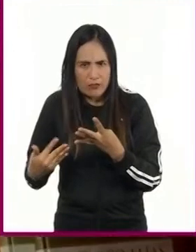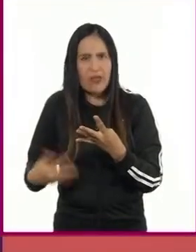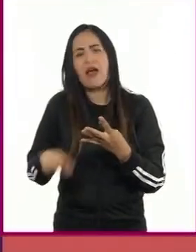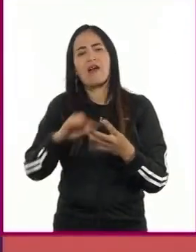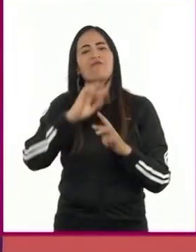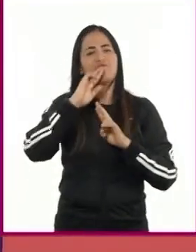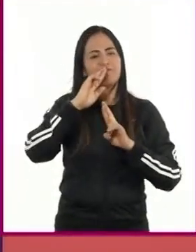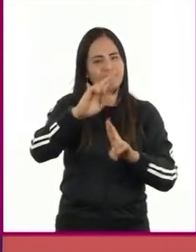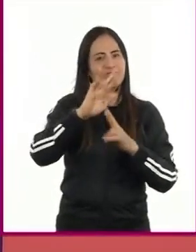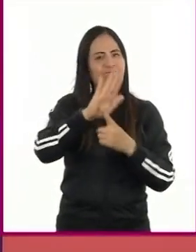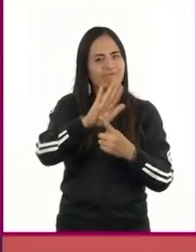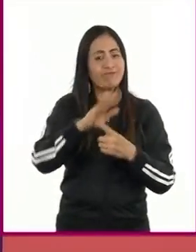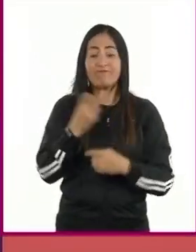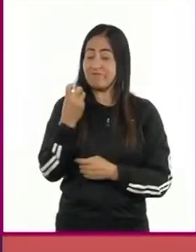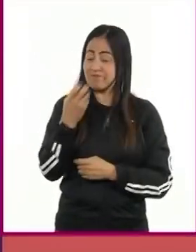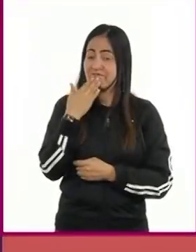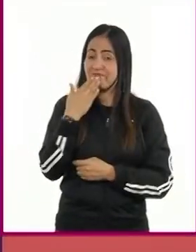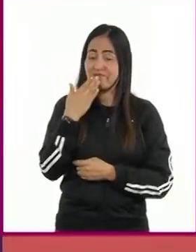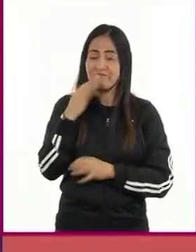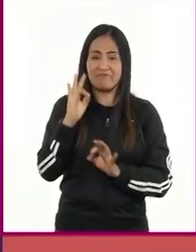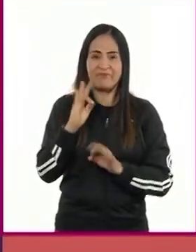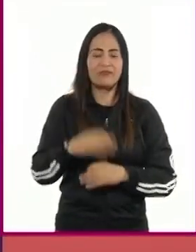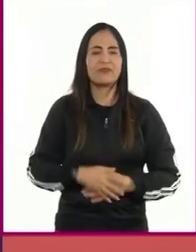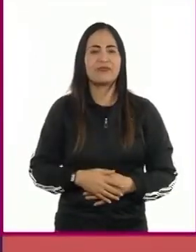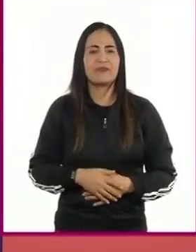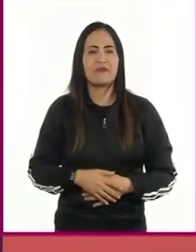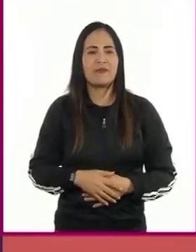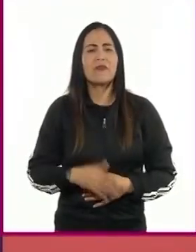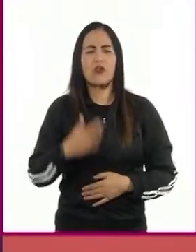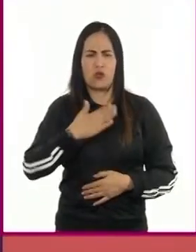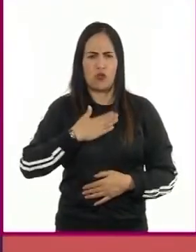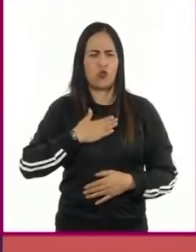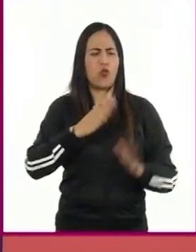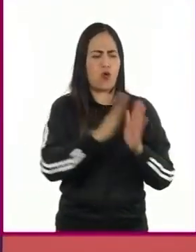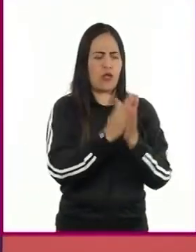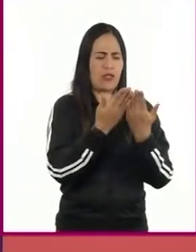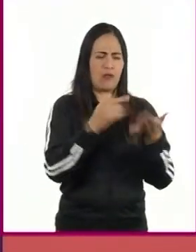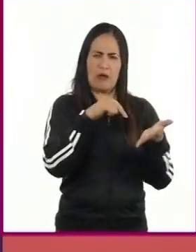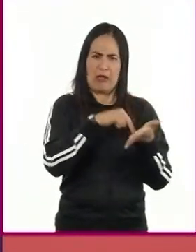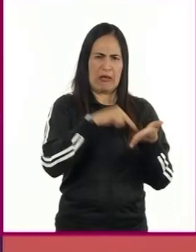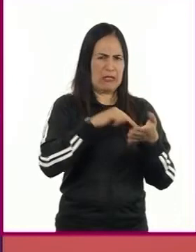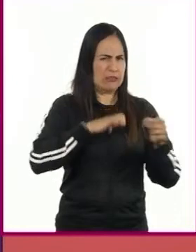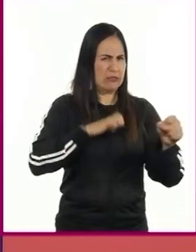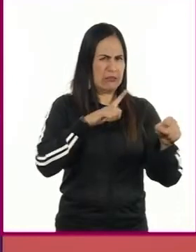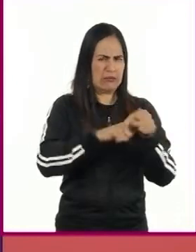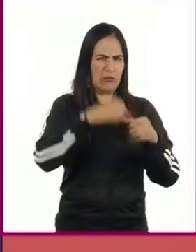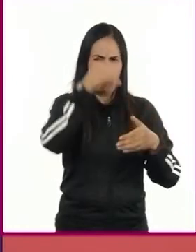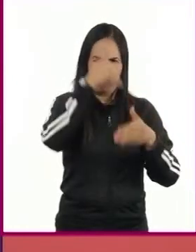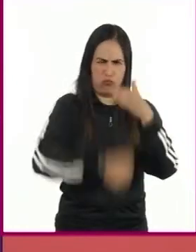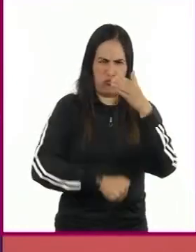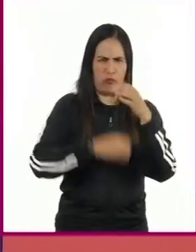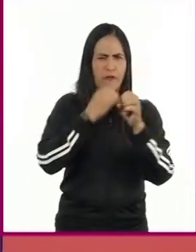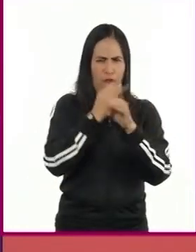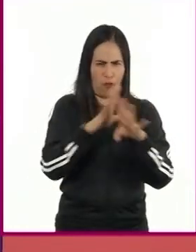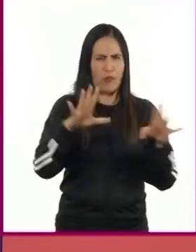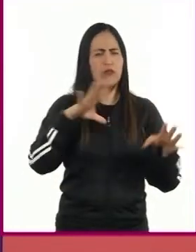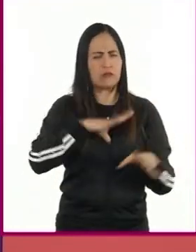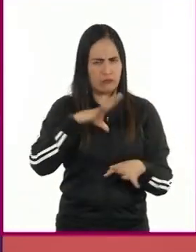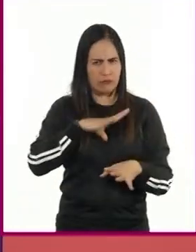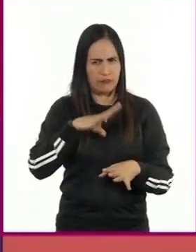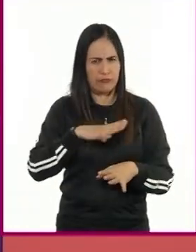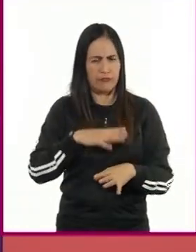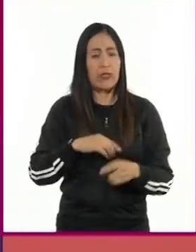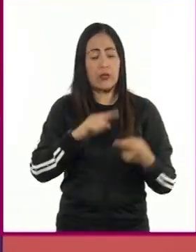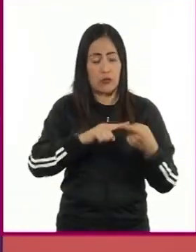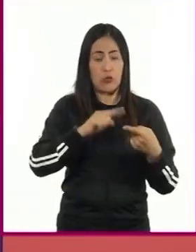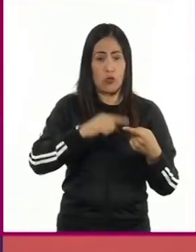me parece genial lo que acabas de proponer. Precisamente, elegí un libro especializado que contiene mucha información sobre el tema. A partir de la